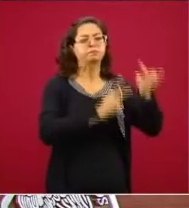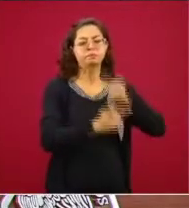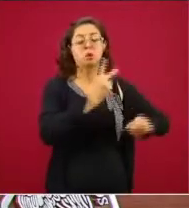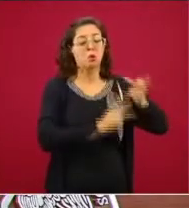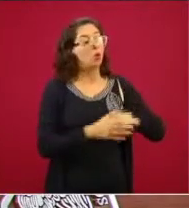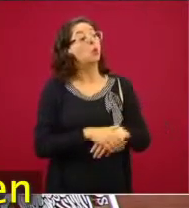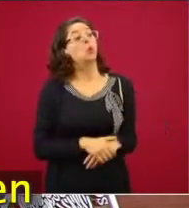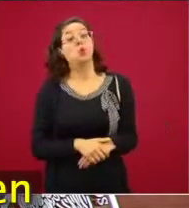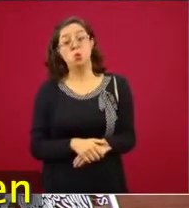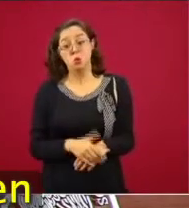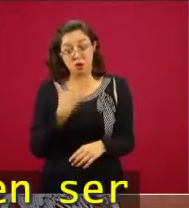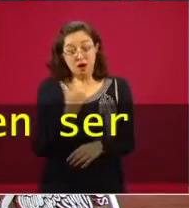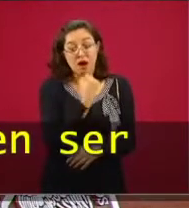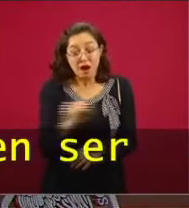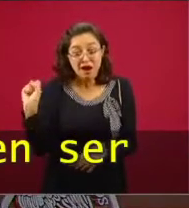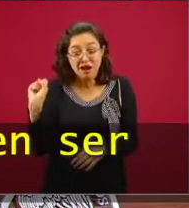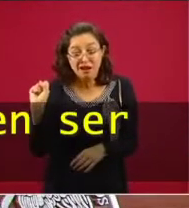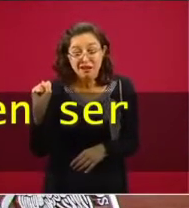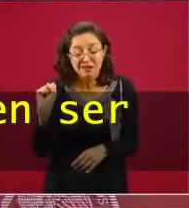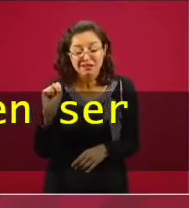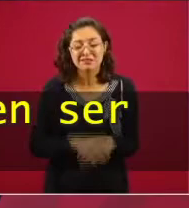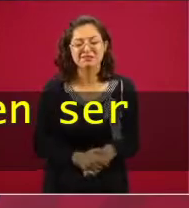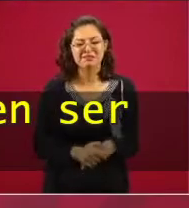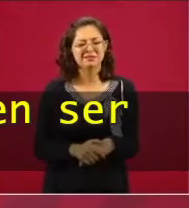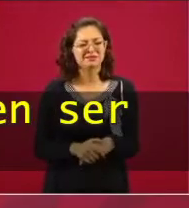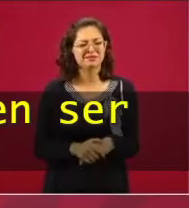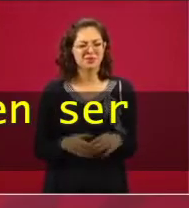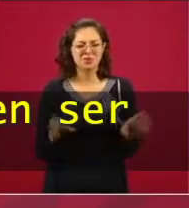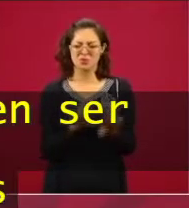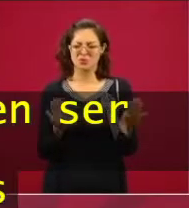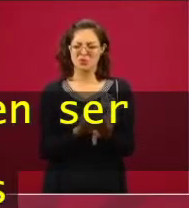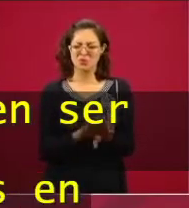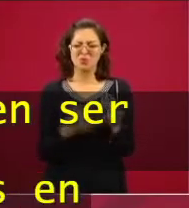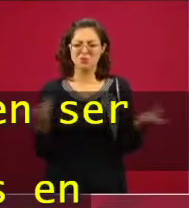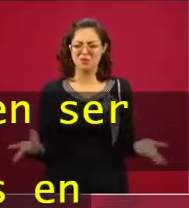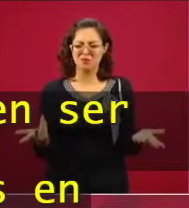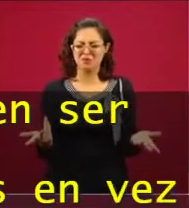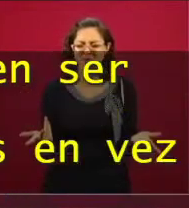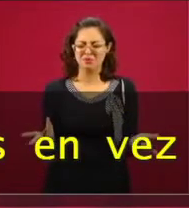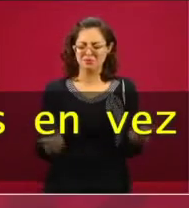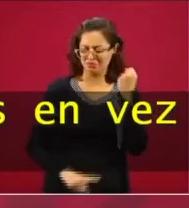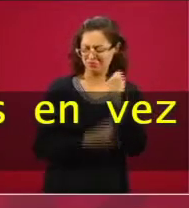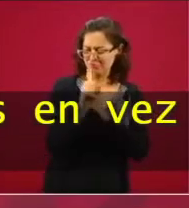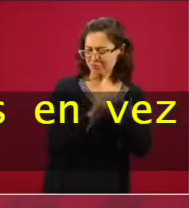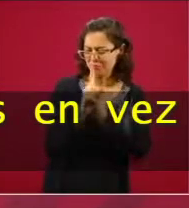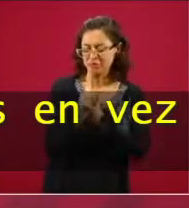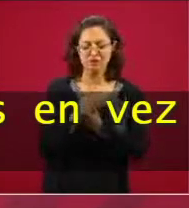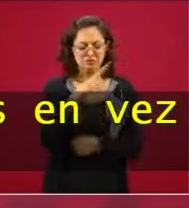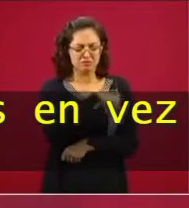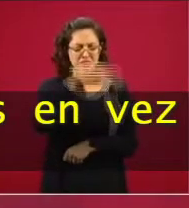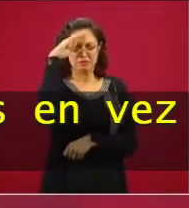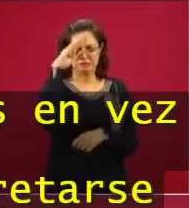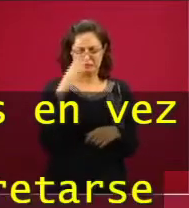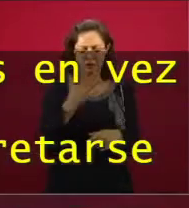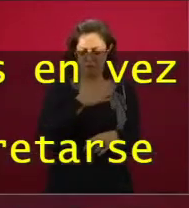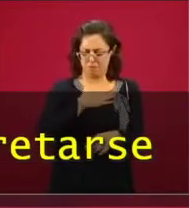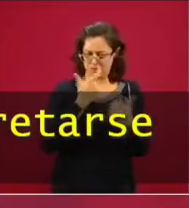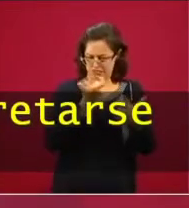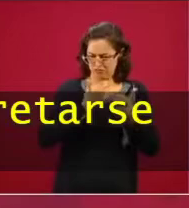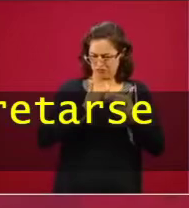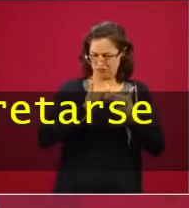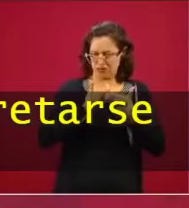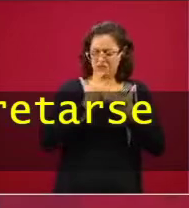¿Qué buenos economistas pueden ser estos tecnócratas si en una crisis, en vez de bajarse los sueldos y de apretarse